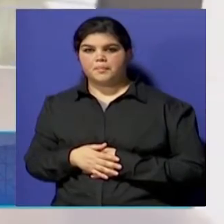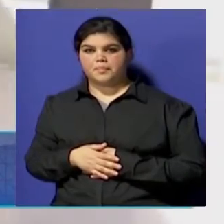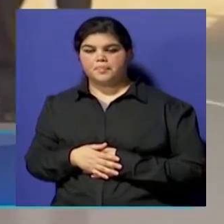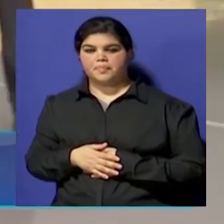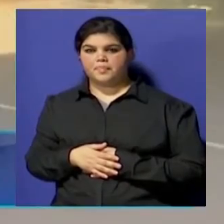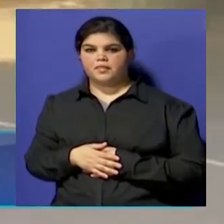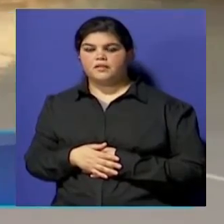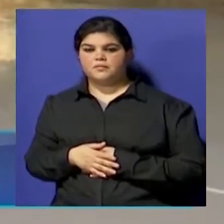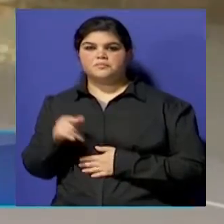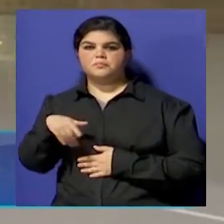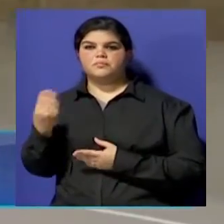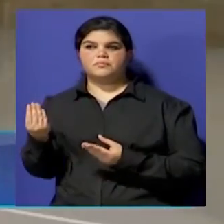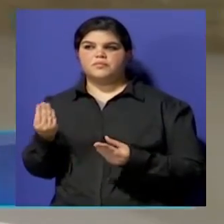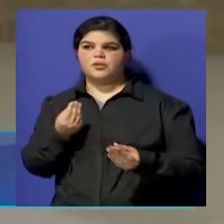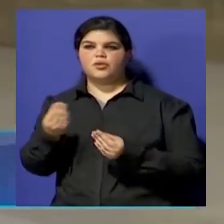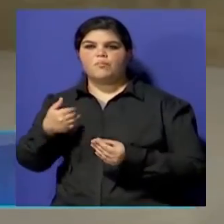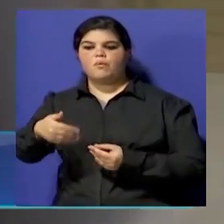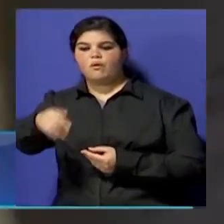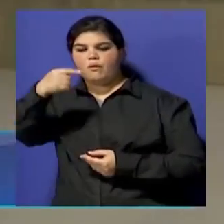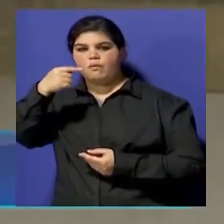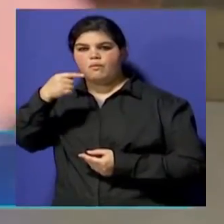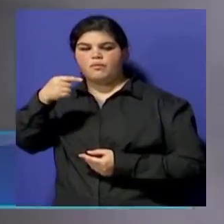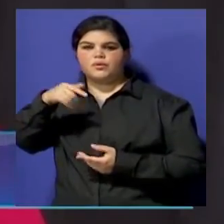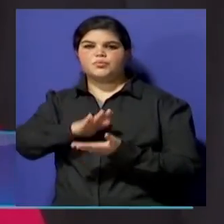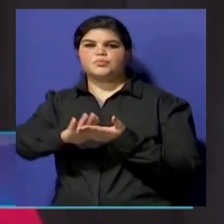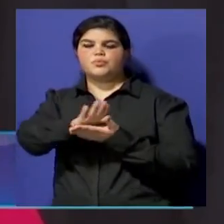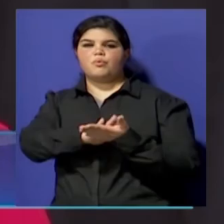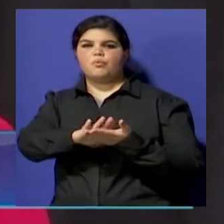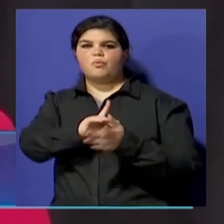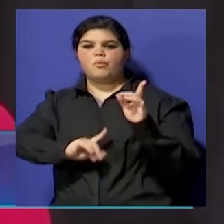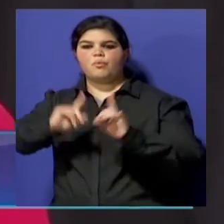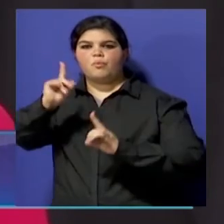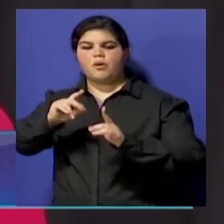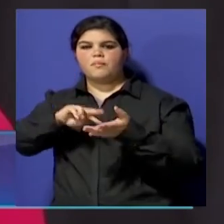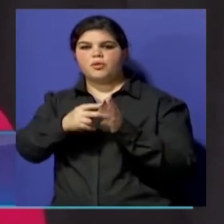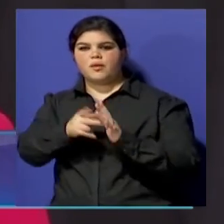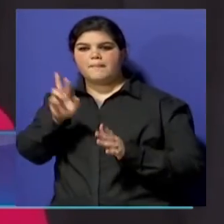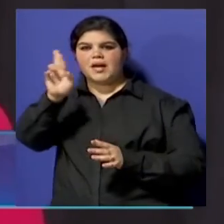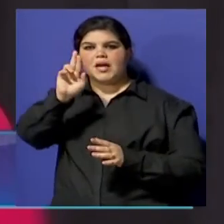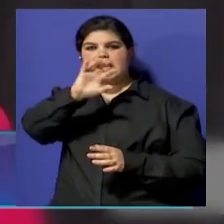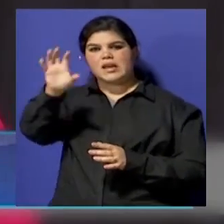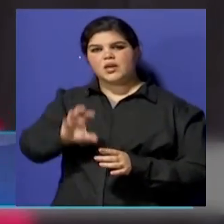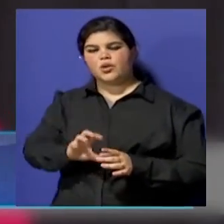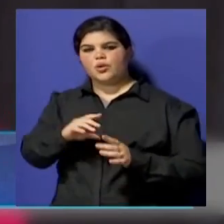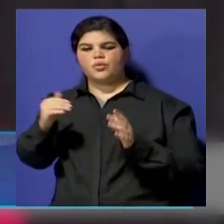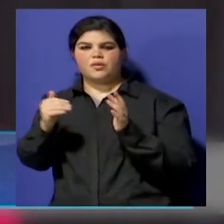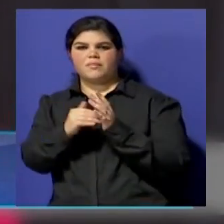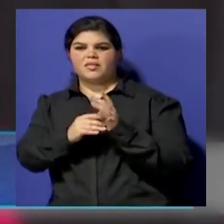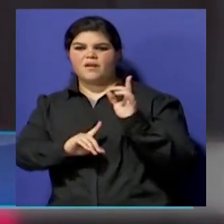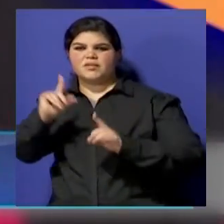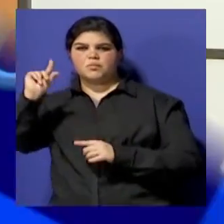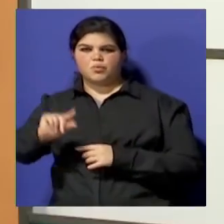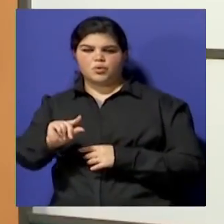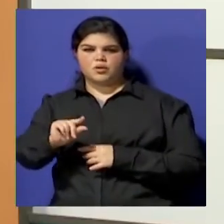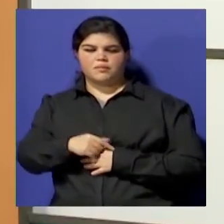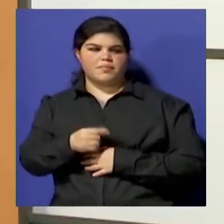resultados han dado a las problemáticas sociales regionales? Han sido muy pocas. Te interrumpo un